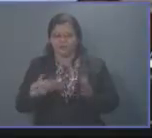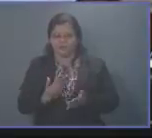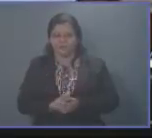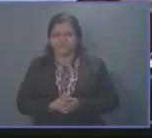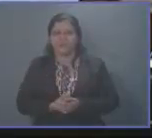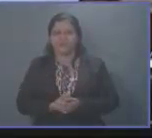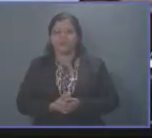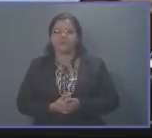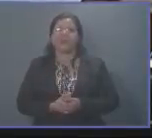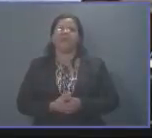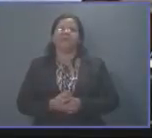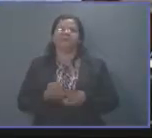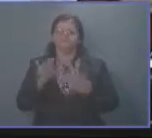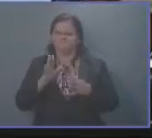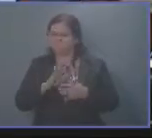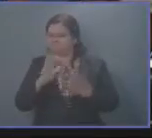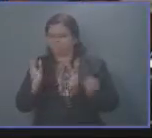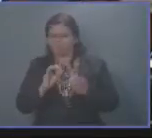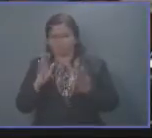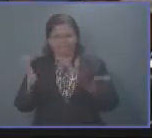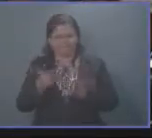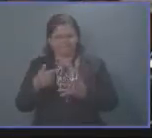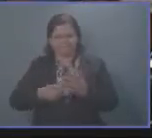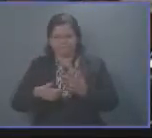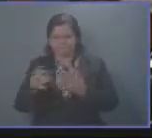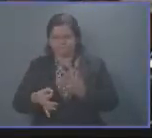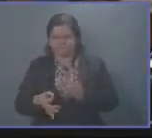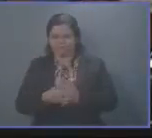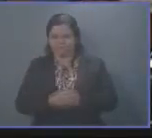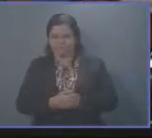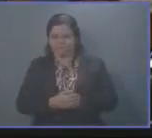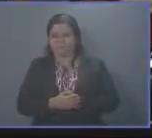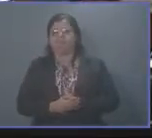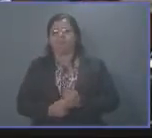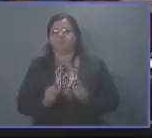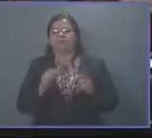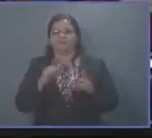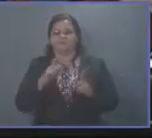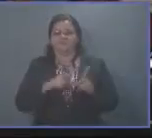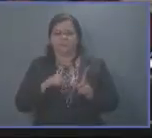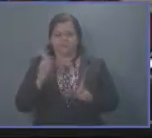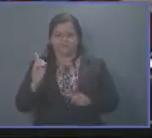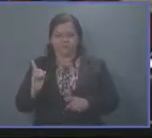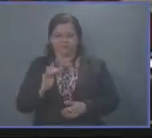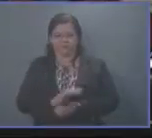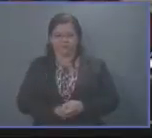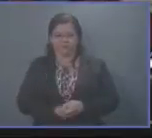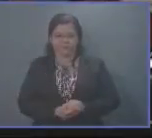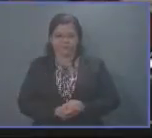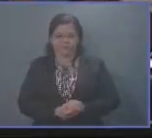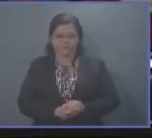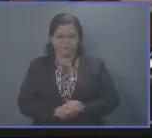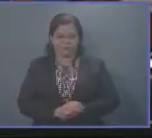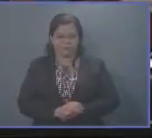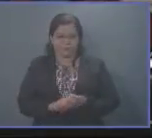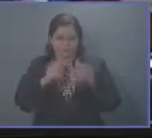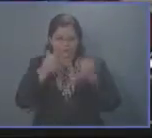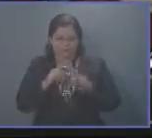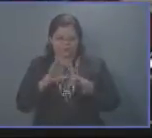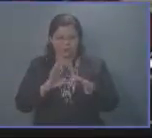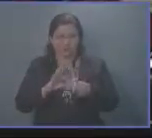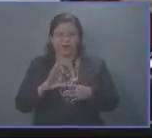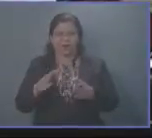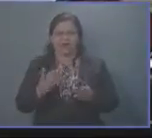no legisla con claridad ciertas acciones. Literal 3. Que la implementación de